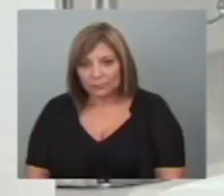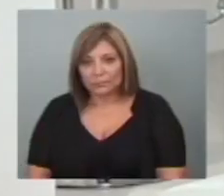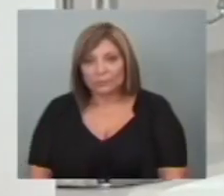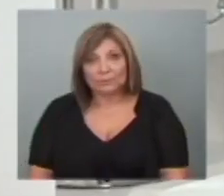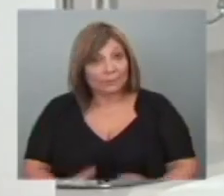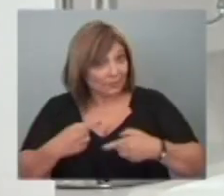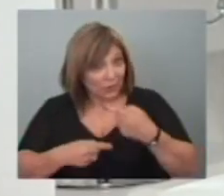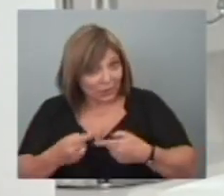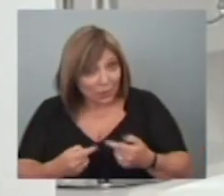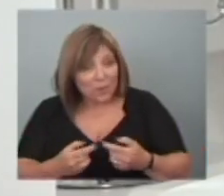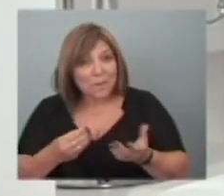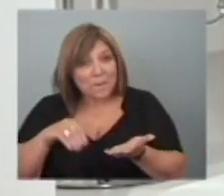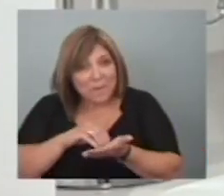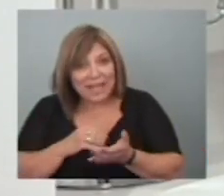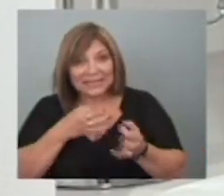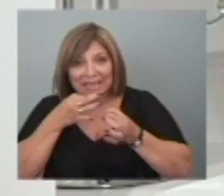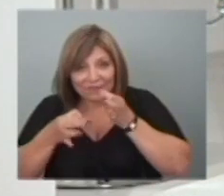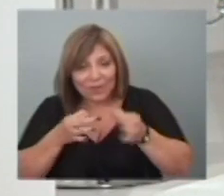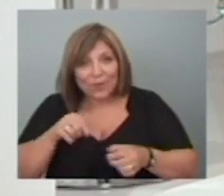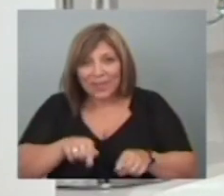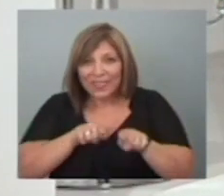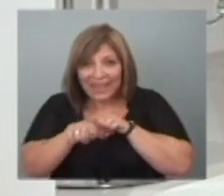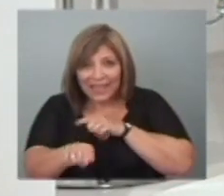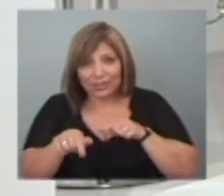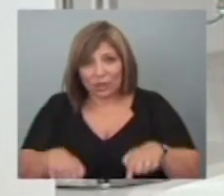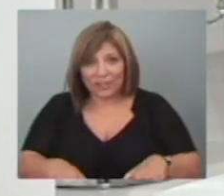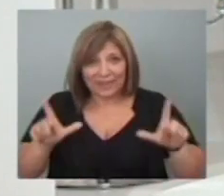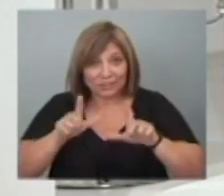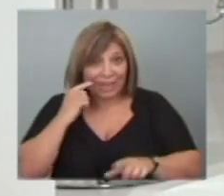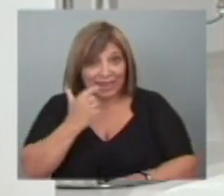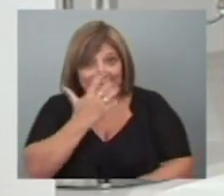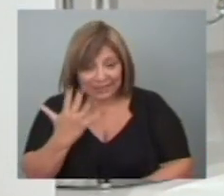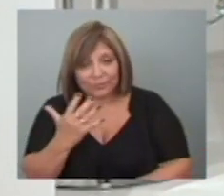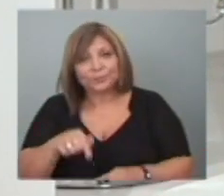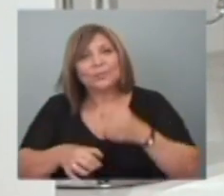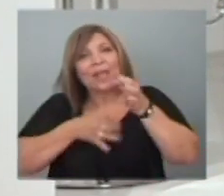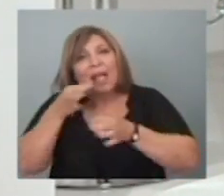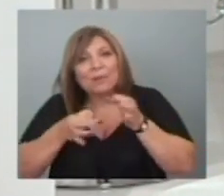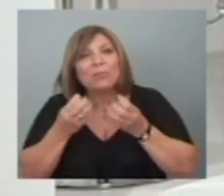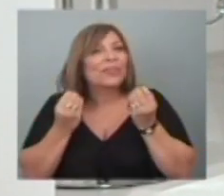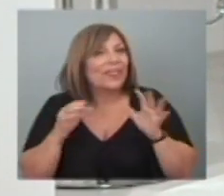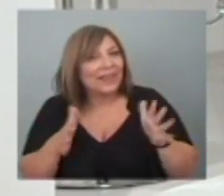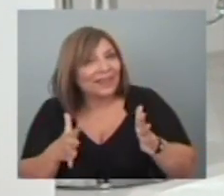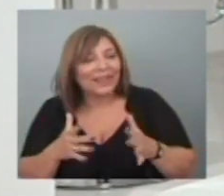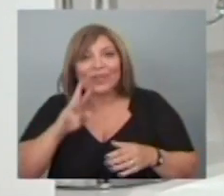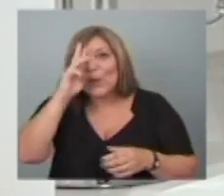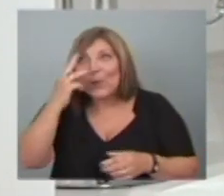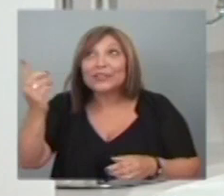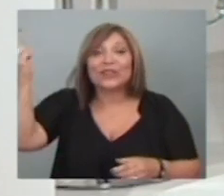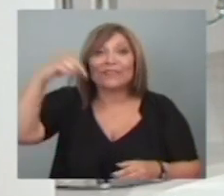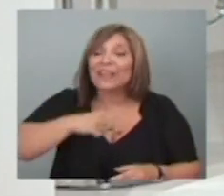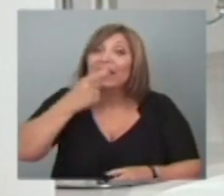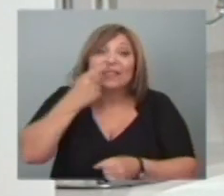Seguimos compartiendo más info, estamos en vivo desde los estudios de Televisión Nacional. Estamos hablando de los retornados, aquellos que